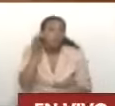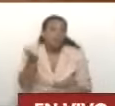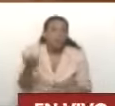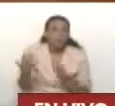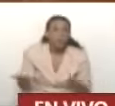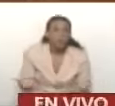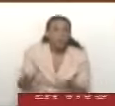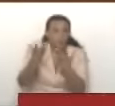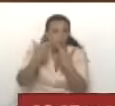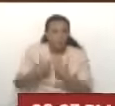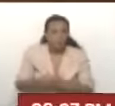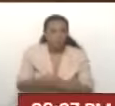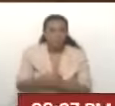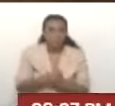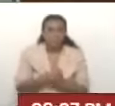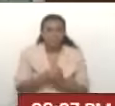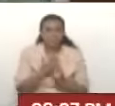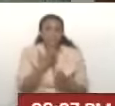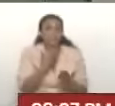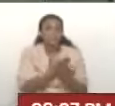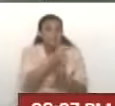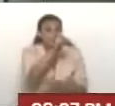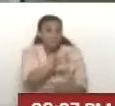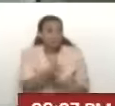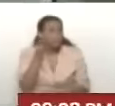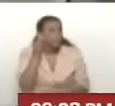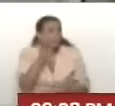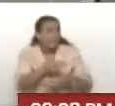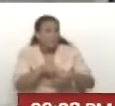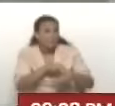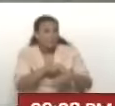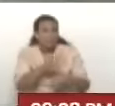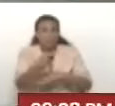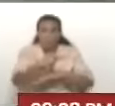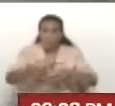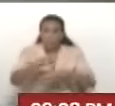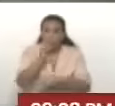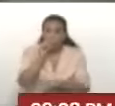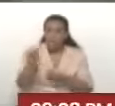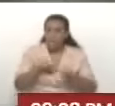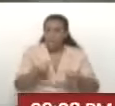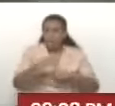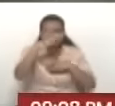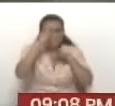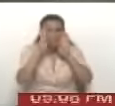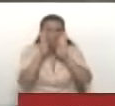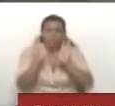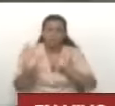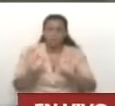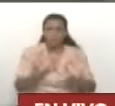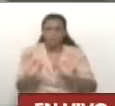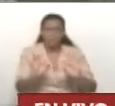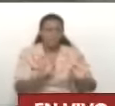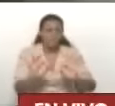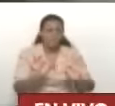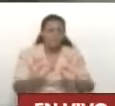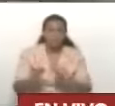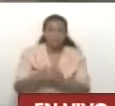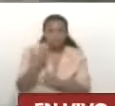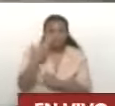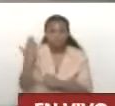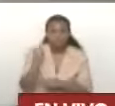Bueno, muchísimas gracias, ministra, nuestro gobernador siempre activo y pendiente de todas las cosas de nuestro estado